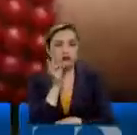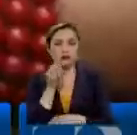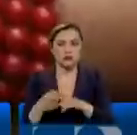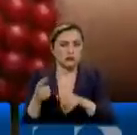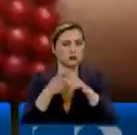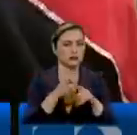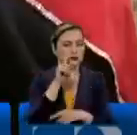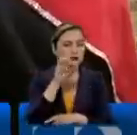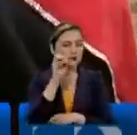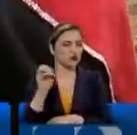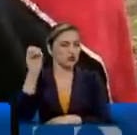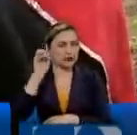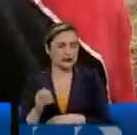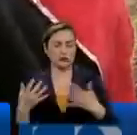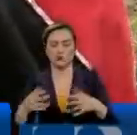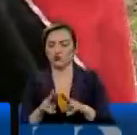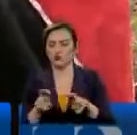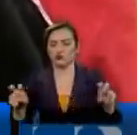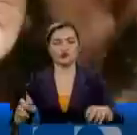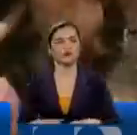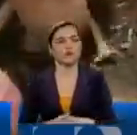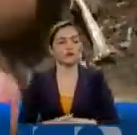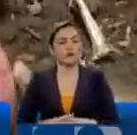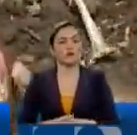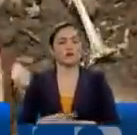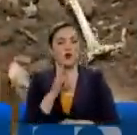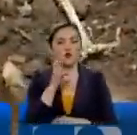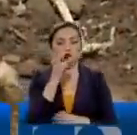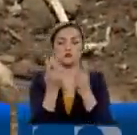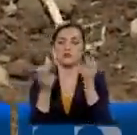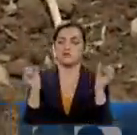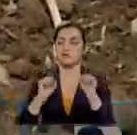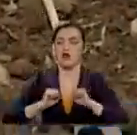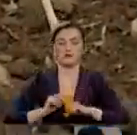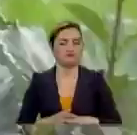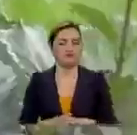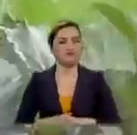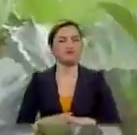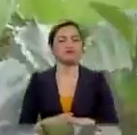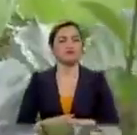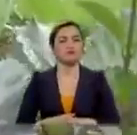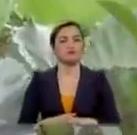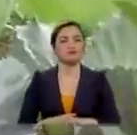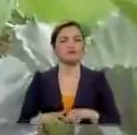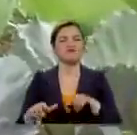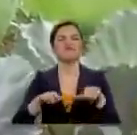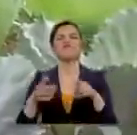hortalizas 100% orgánicas y que los turistas pueden visitarlas en la comunidad de